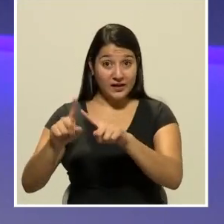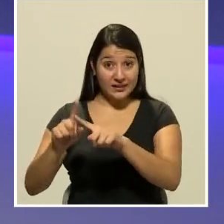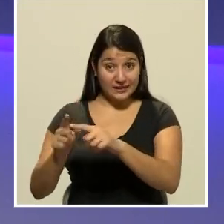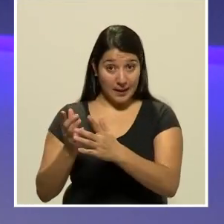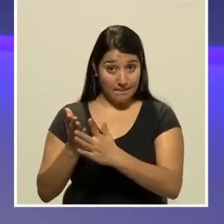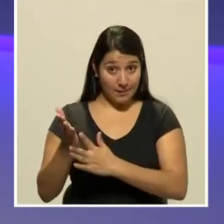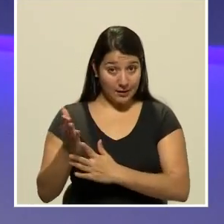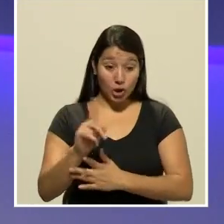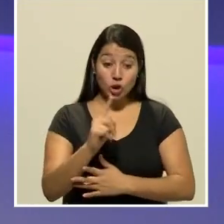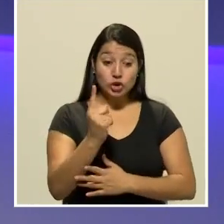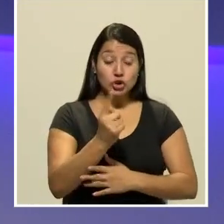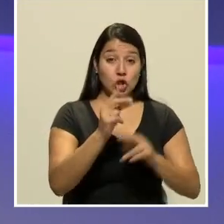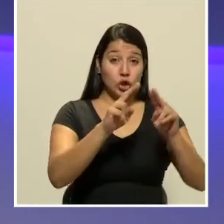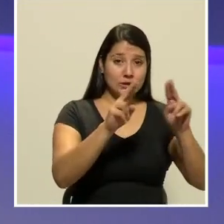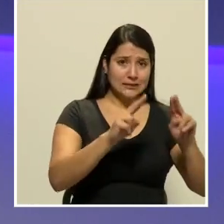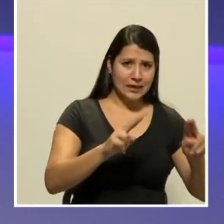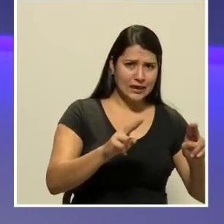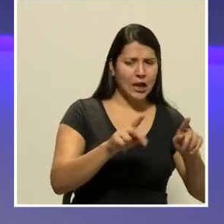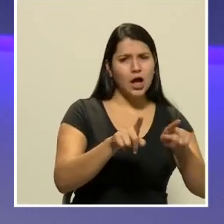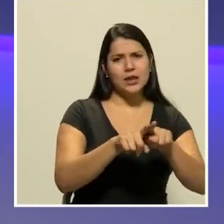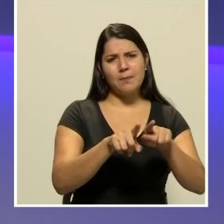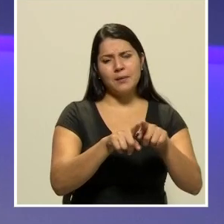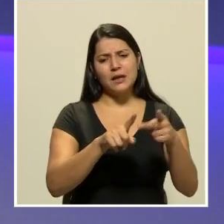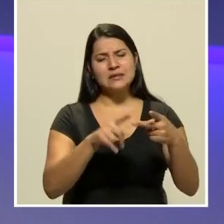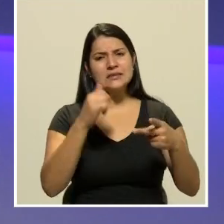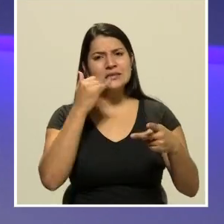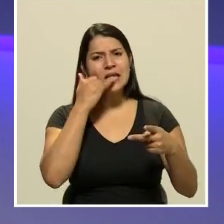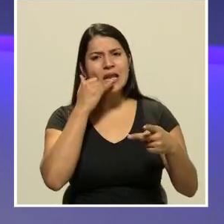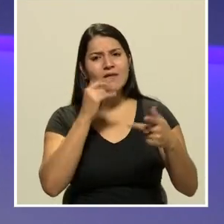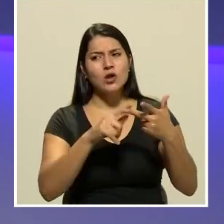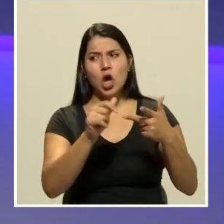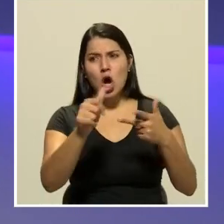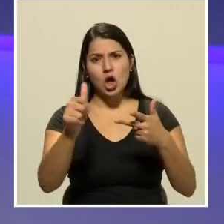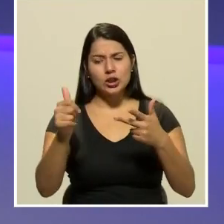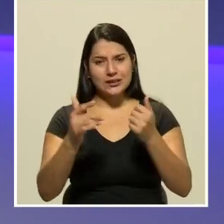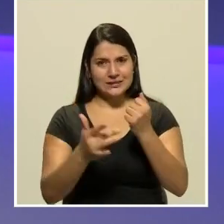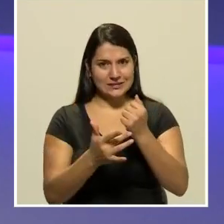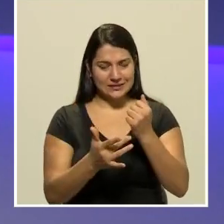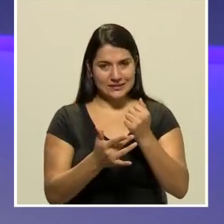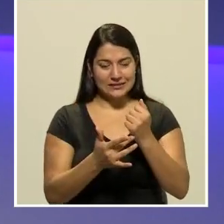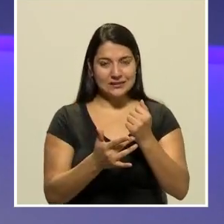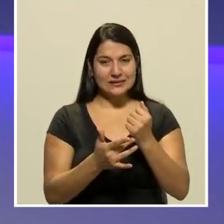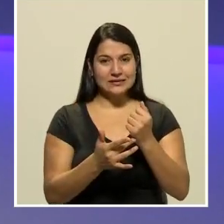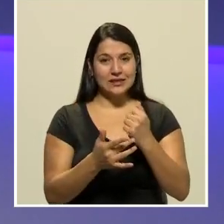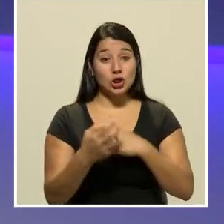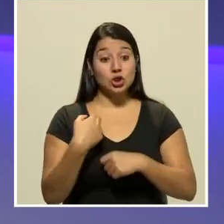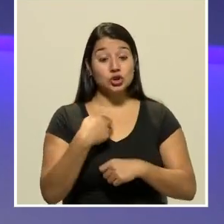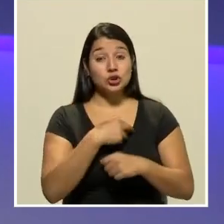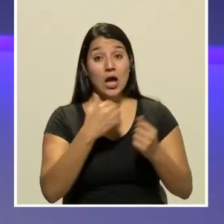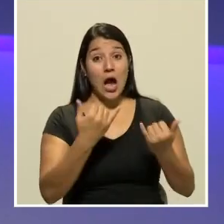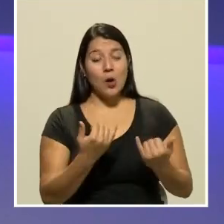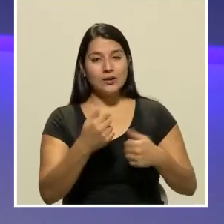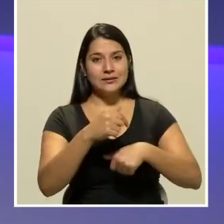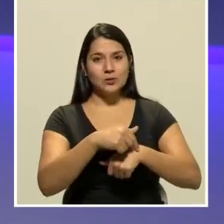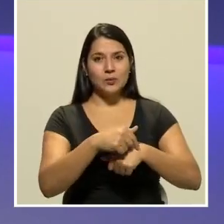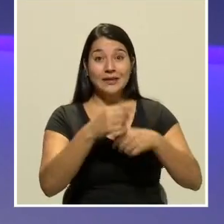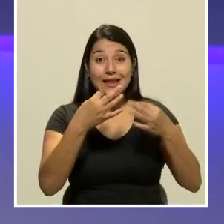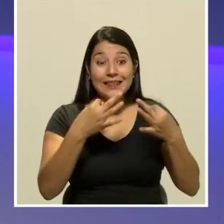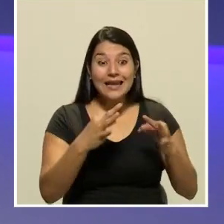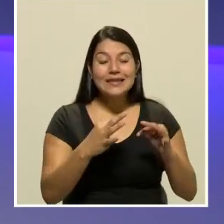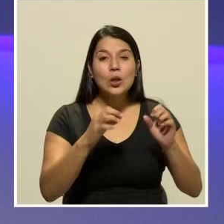Internet, hay teléfonos, hay una serie de métodos. Estamos en este momento tratando